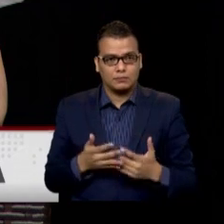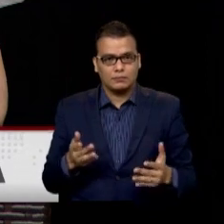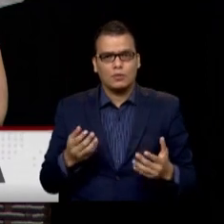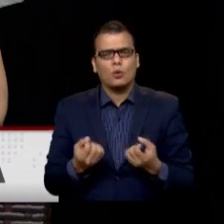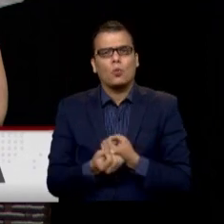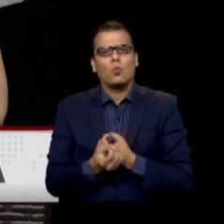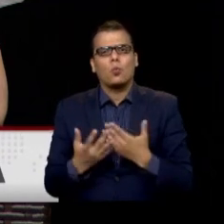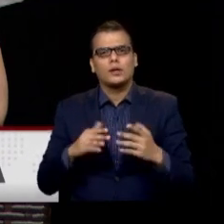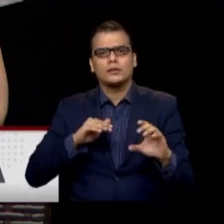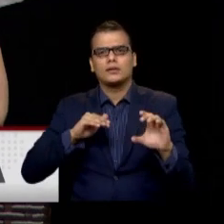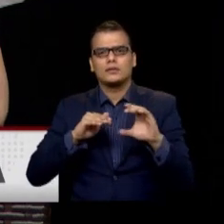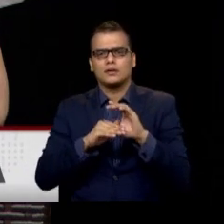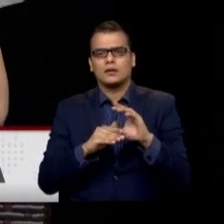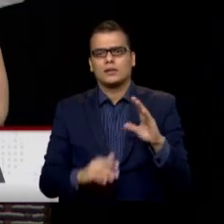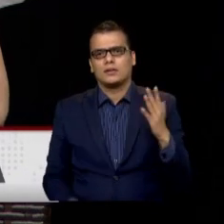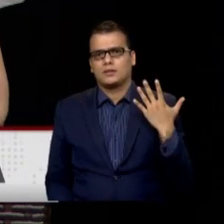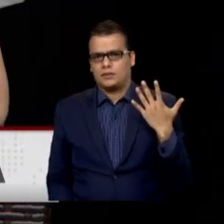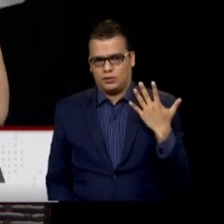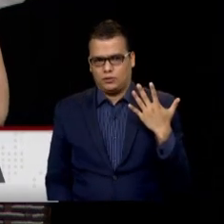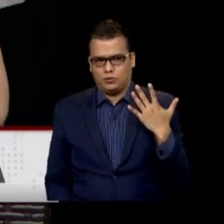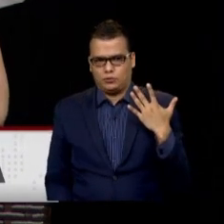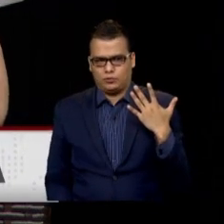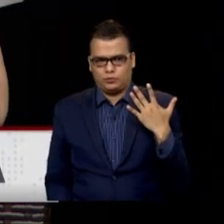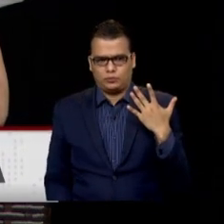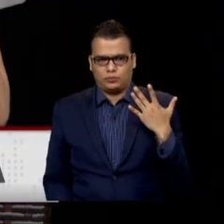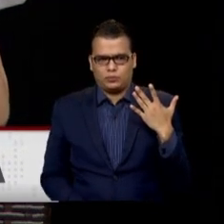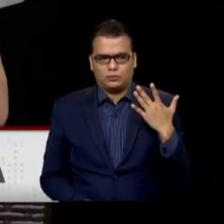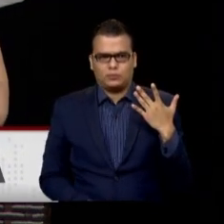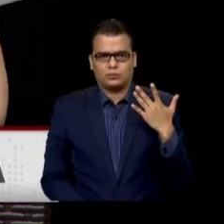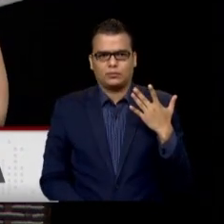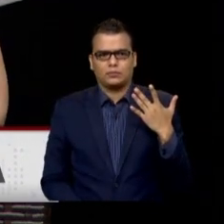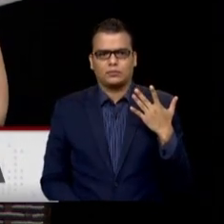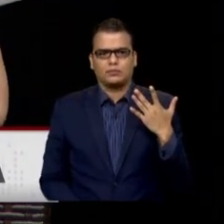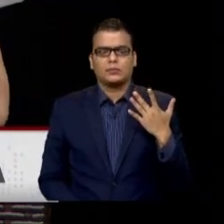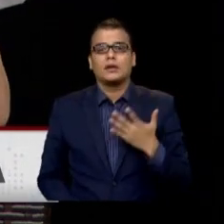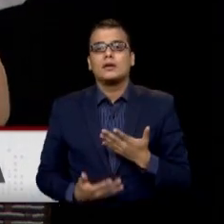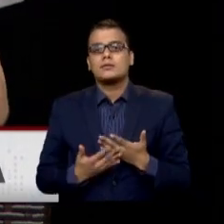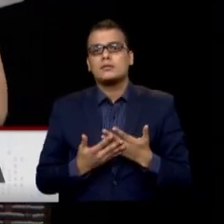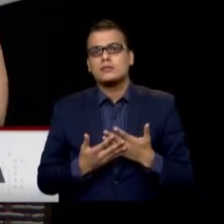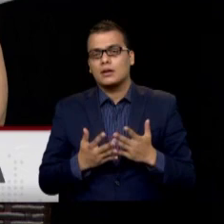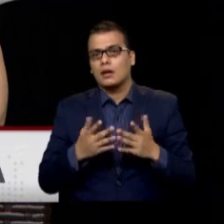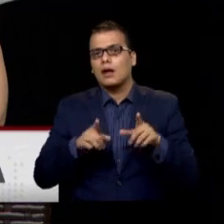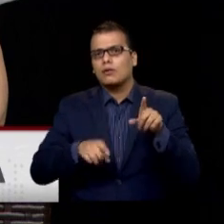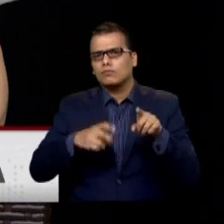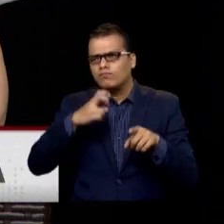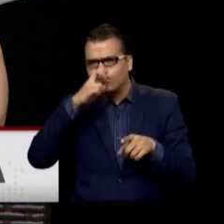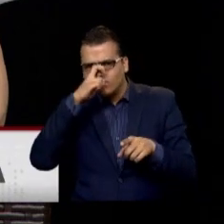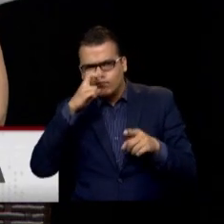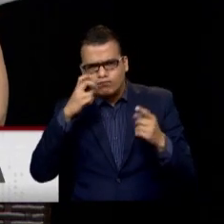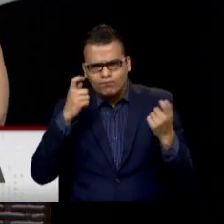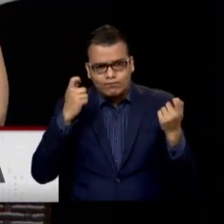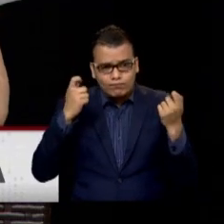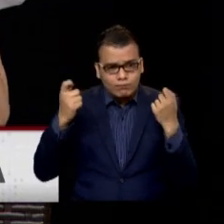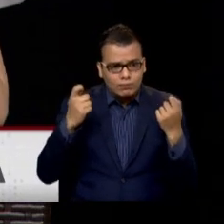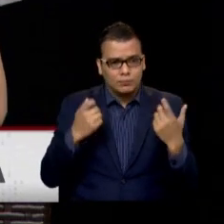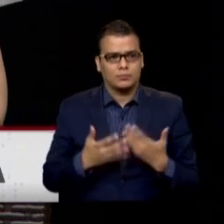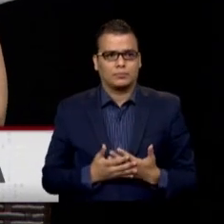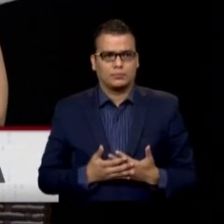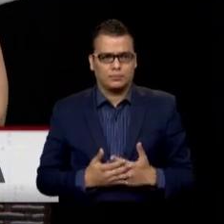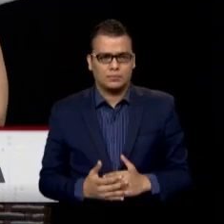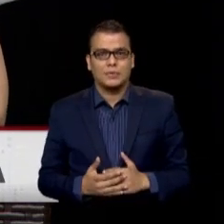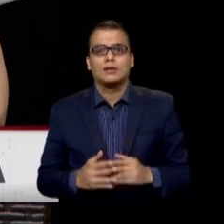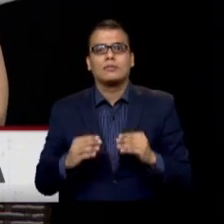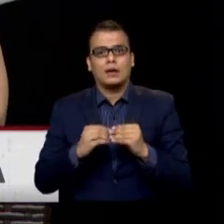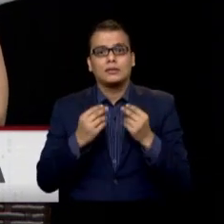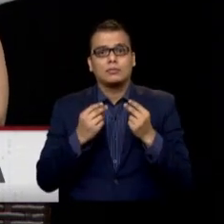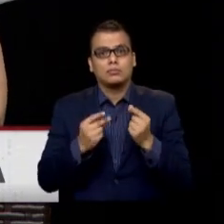5 estaciones de transporte masivo. Se han tomado algunas medidas, se han aumentado la